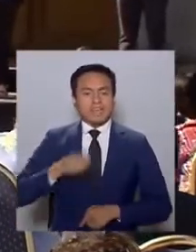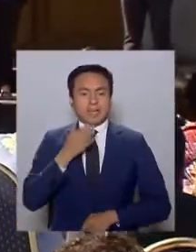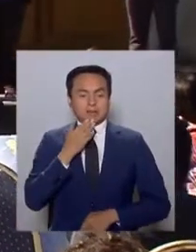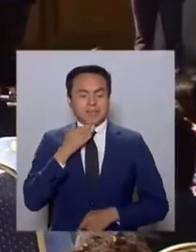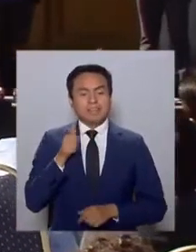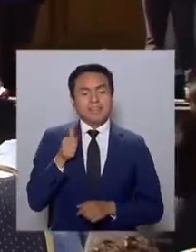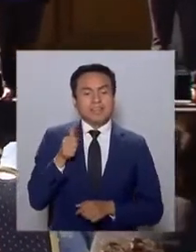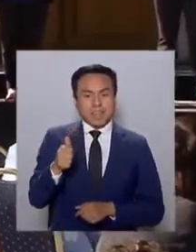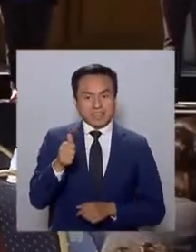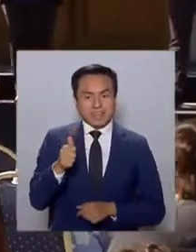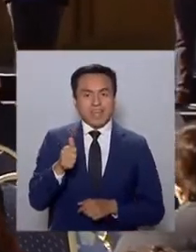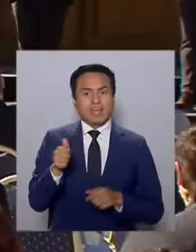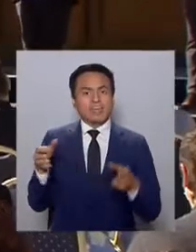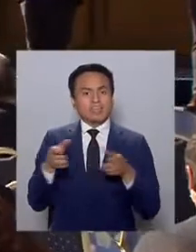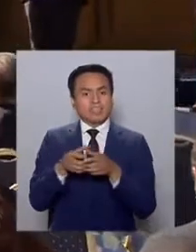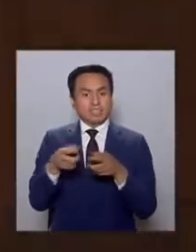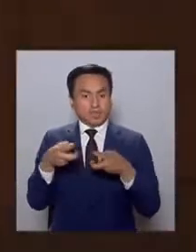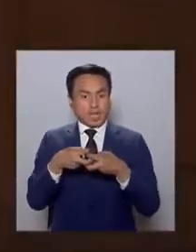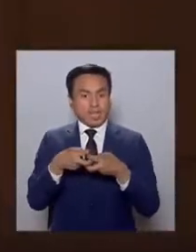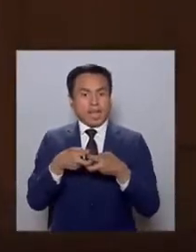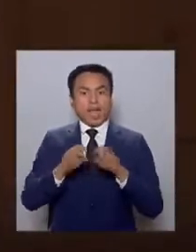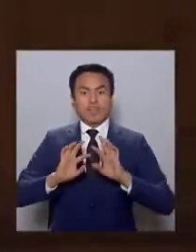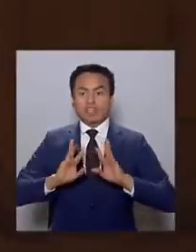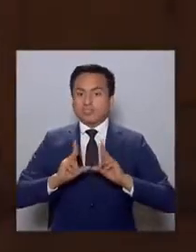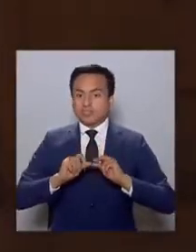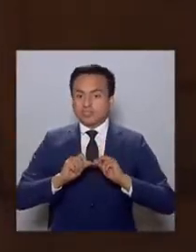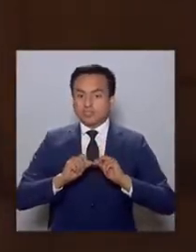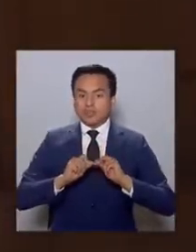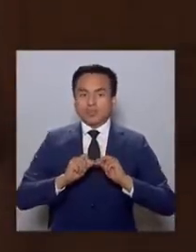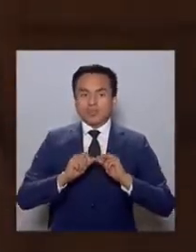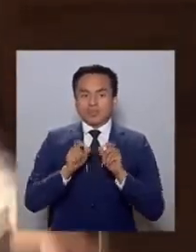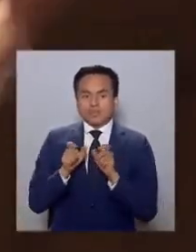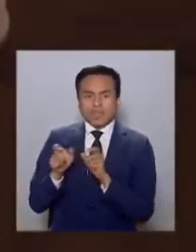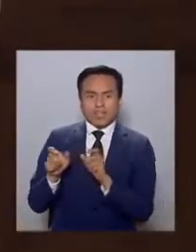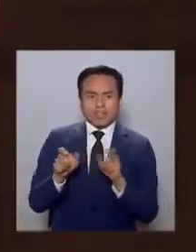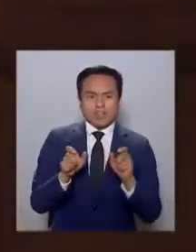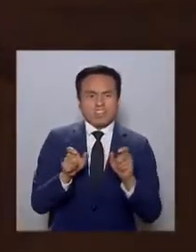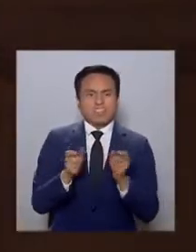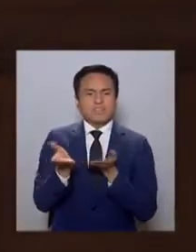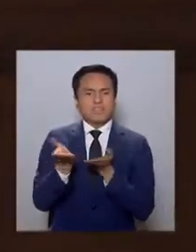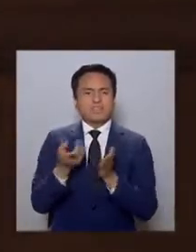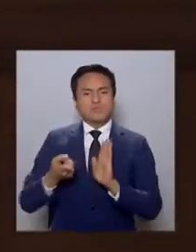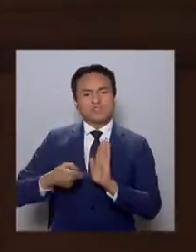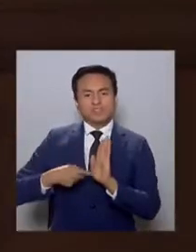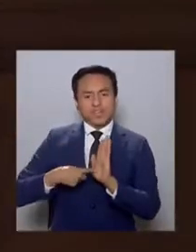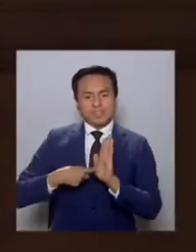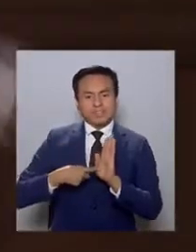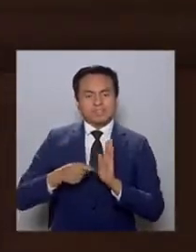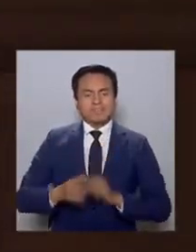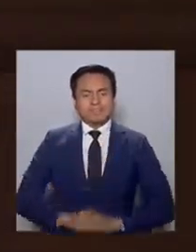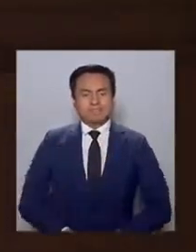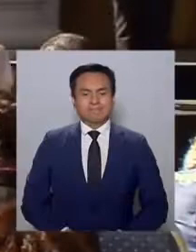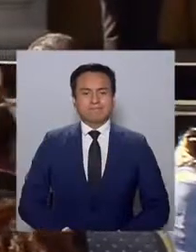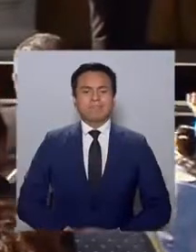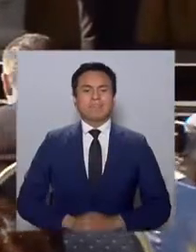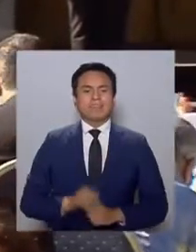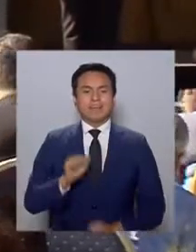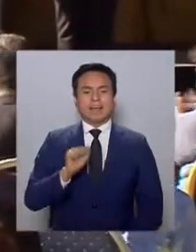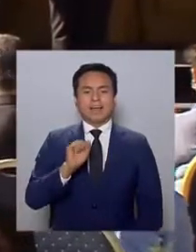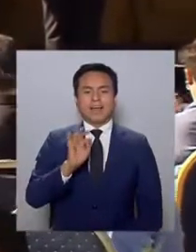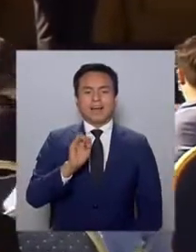fue dirigente sindical de la Asociación de Fiscalizadores del Servicio de Impuestos Internos,